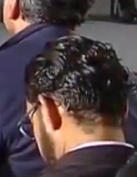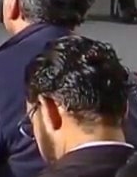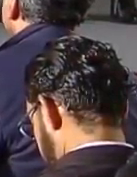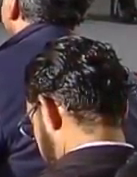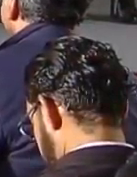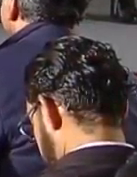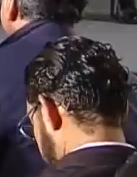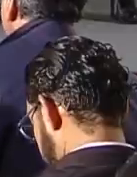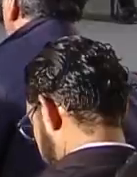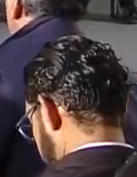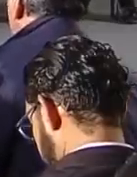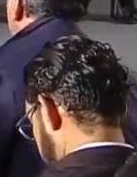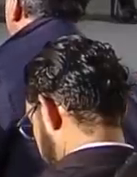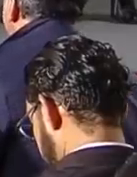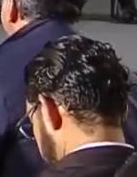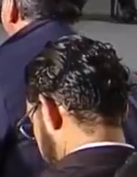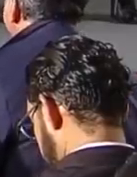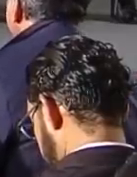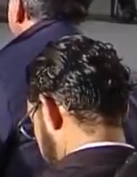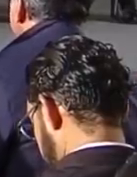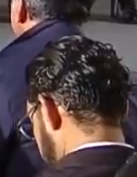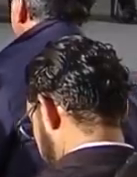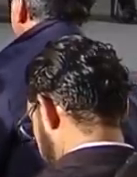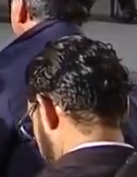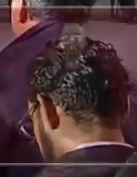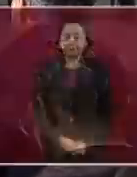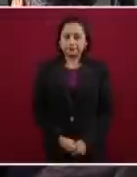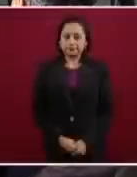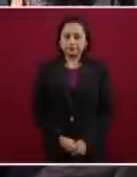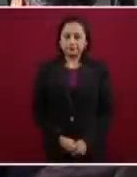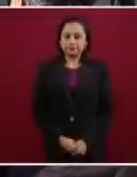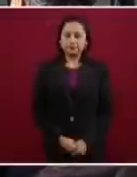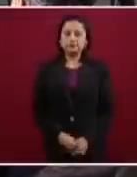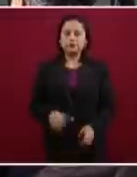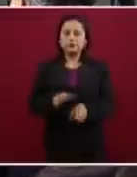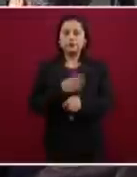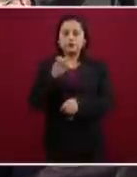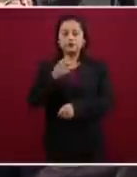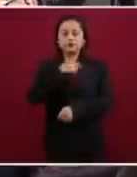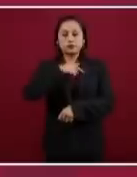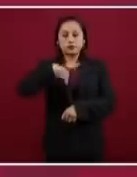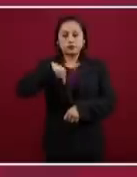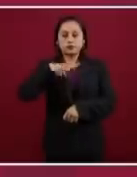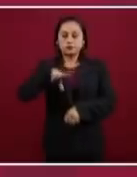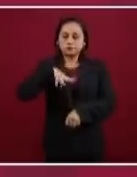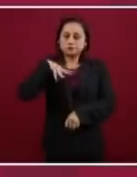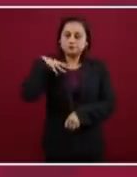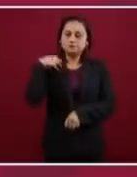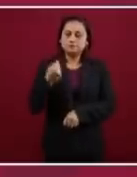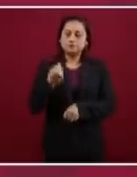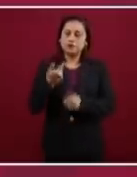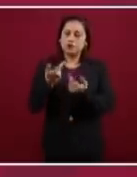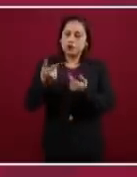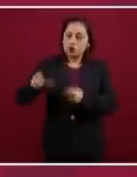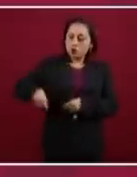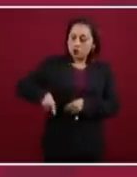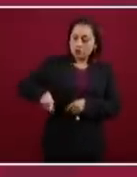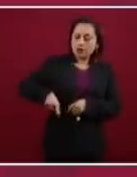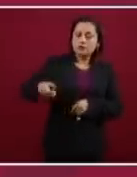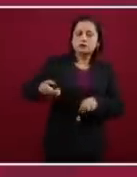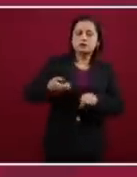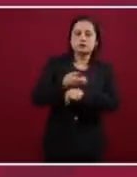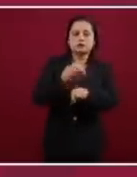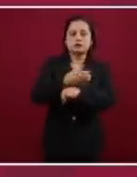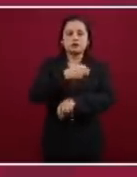por eso estamos haciendo un esfuerzo también de coordinación con los gobiernos estatales con los gobiernos municipales